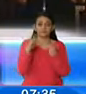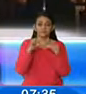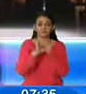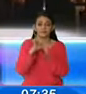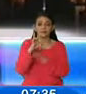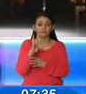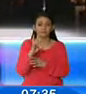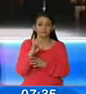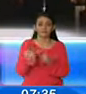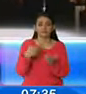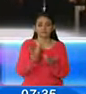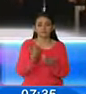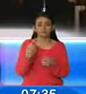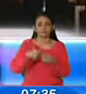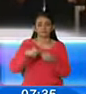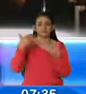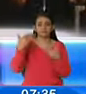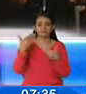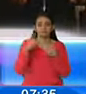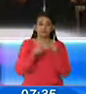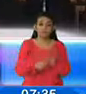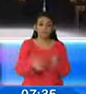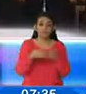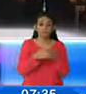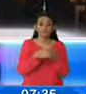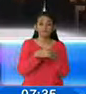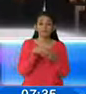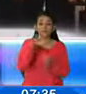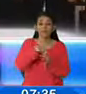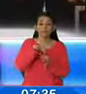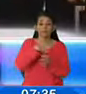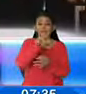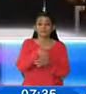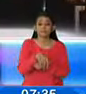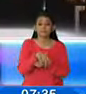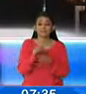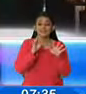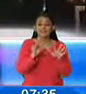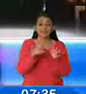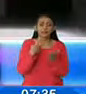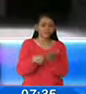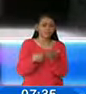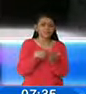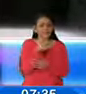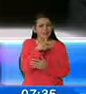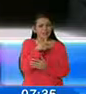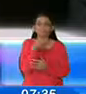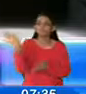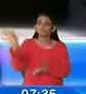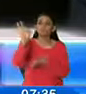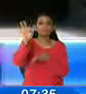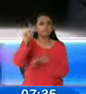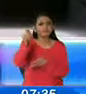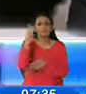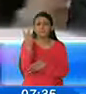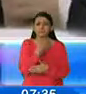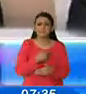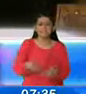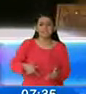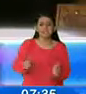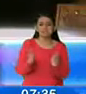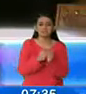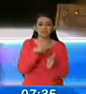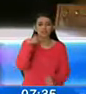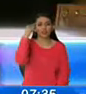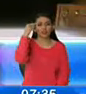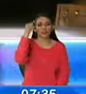las reuniones para proponer nombres al Ecuador en las elecciones de 2007, es escogido para ser quien acompaña a Rafael Correa como su binomio.